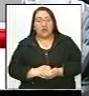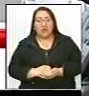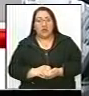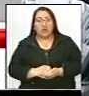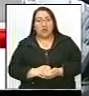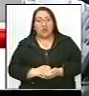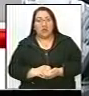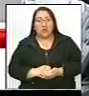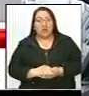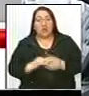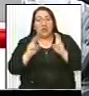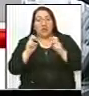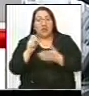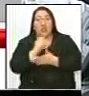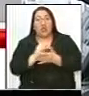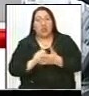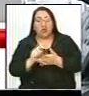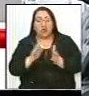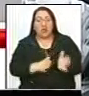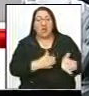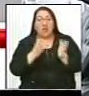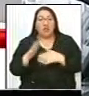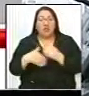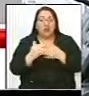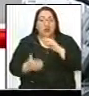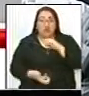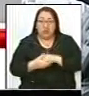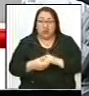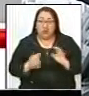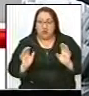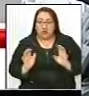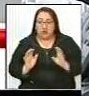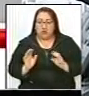de la contratación es una parte de los convenios.